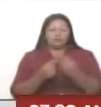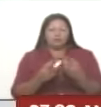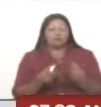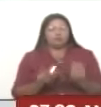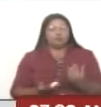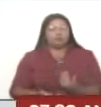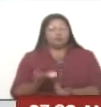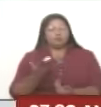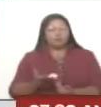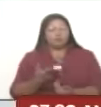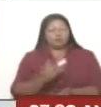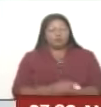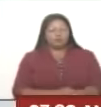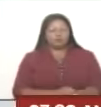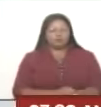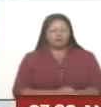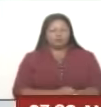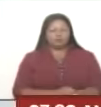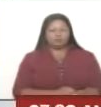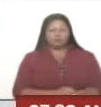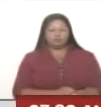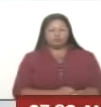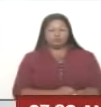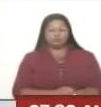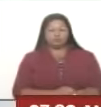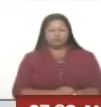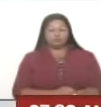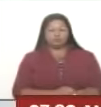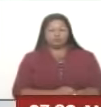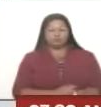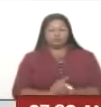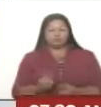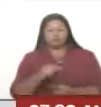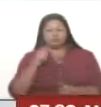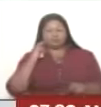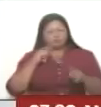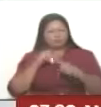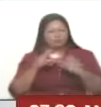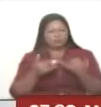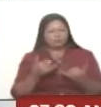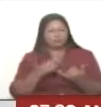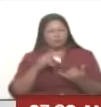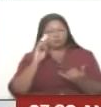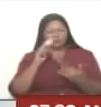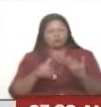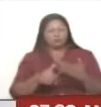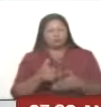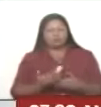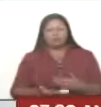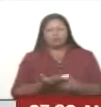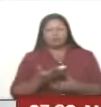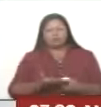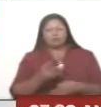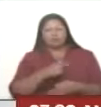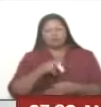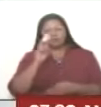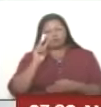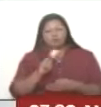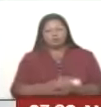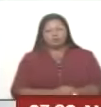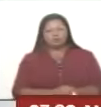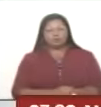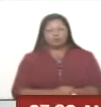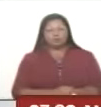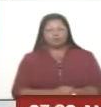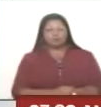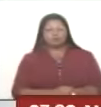decirlo, no obedece exclusivamente a ese indicador, aunque es el más importante, pero no es exclusivo. Y